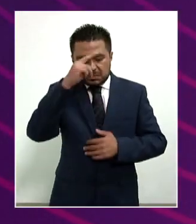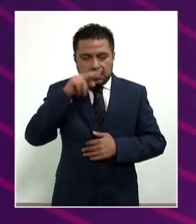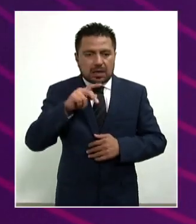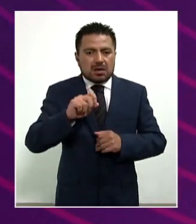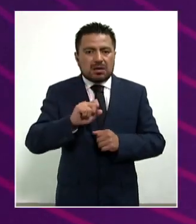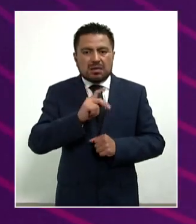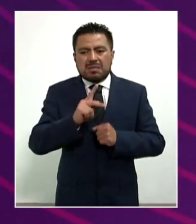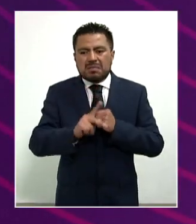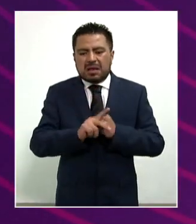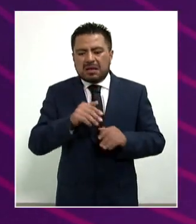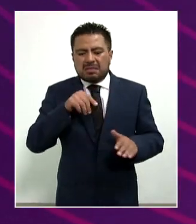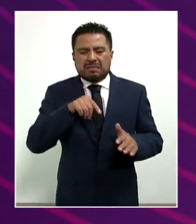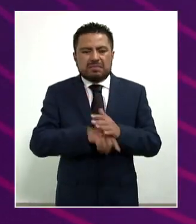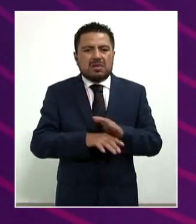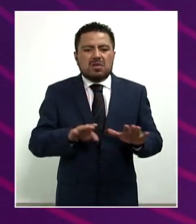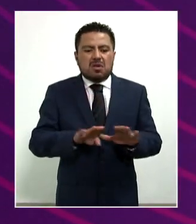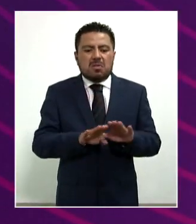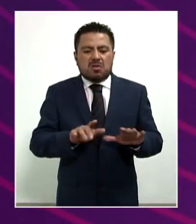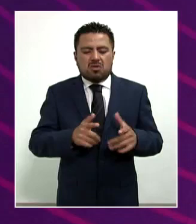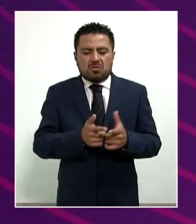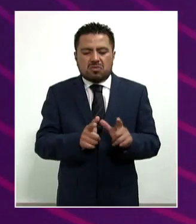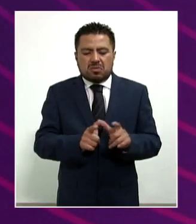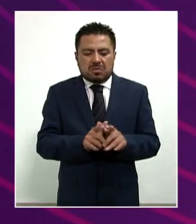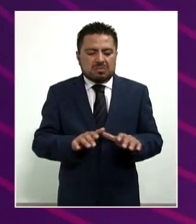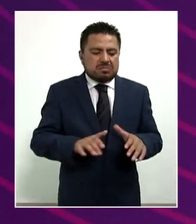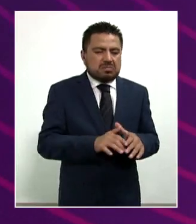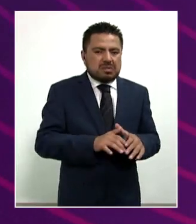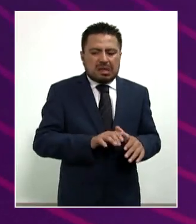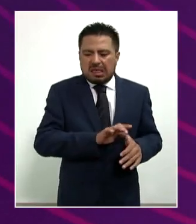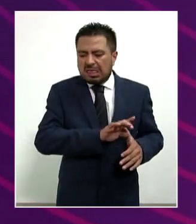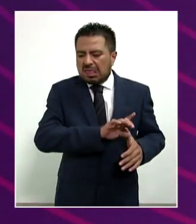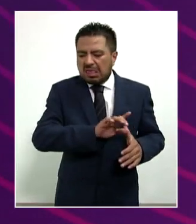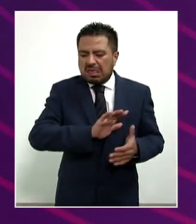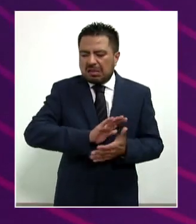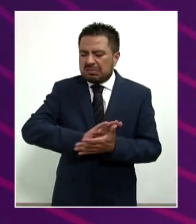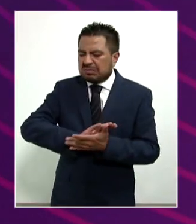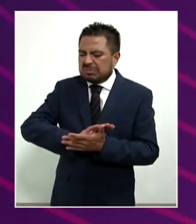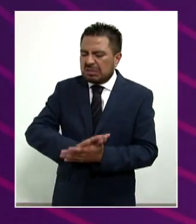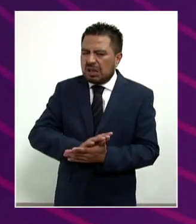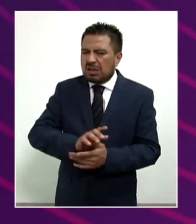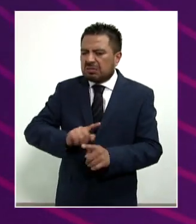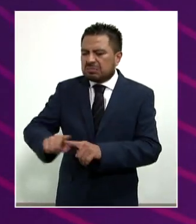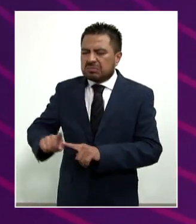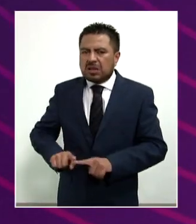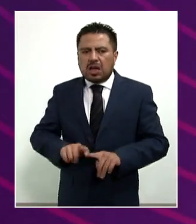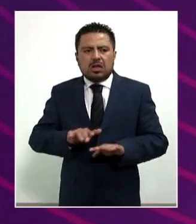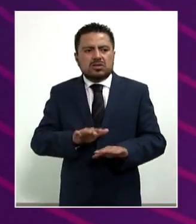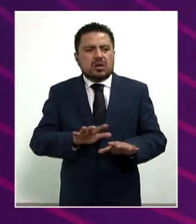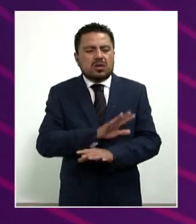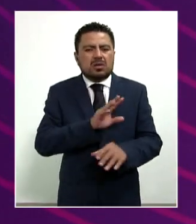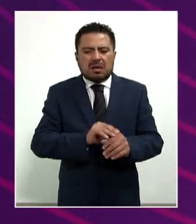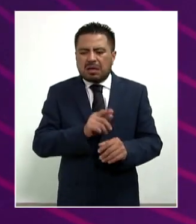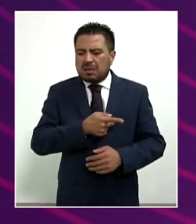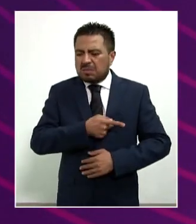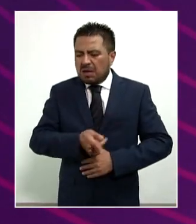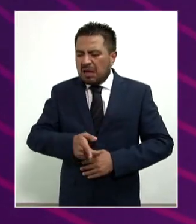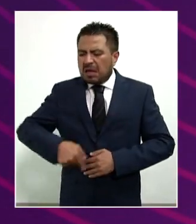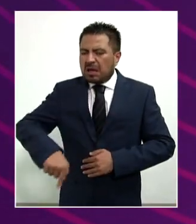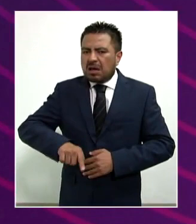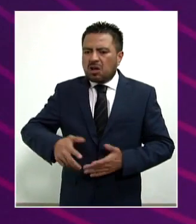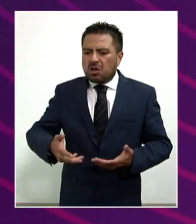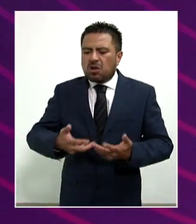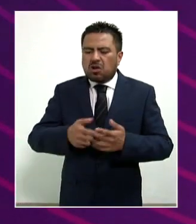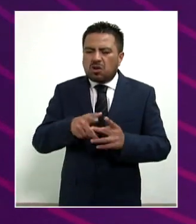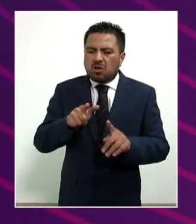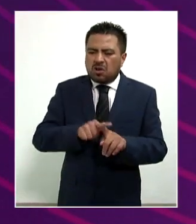un país profundamente clasista. Un país que desprecia lo diferente en muchos sentidos y sobre todo a quienes tienen menos, que combinado con